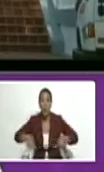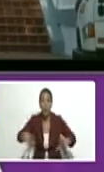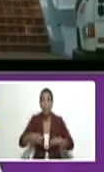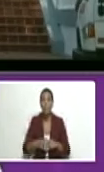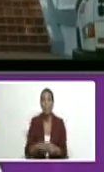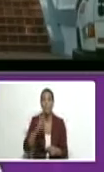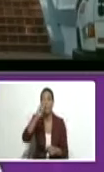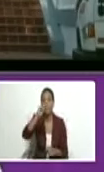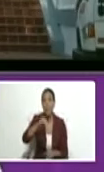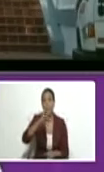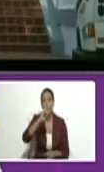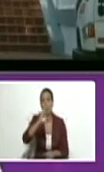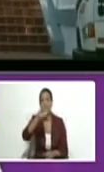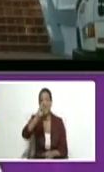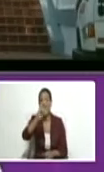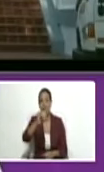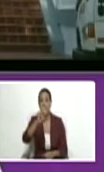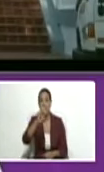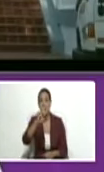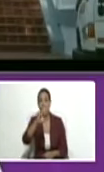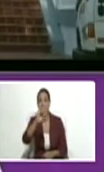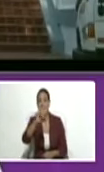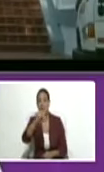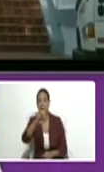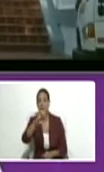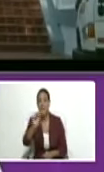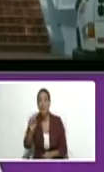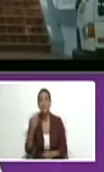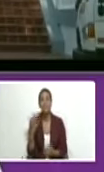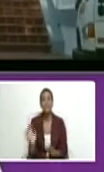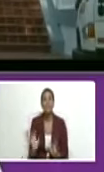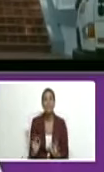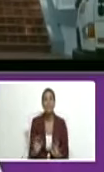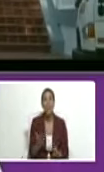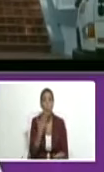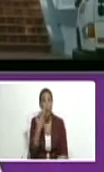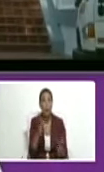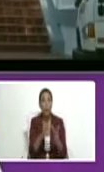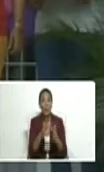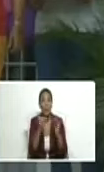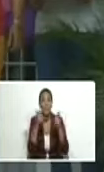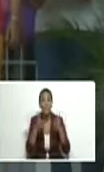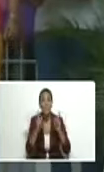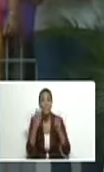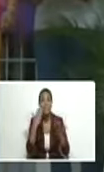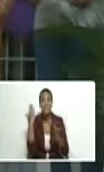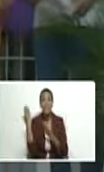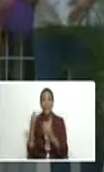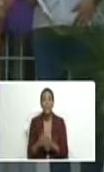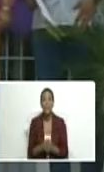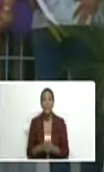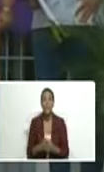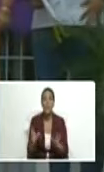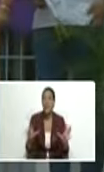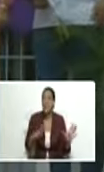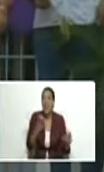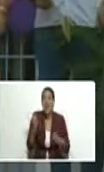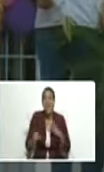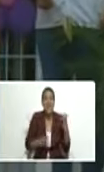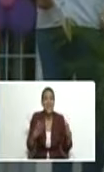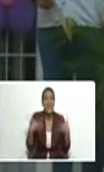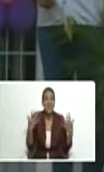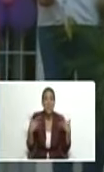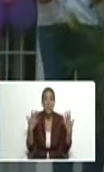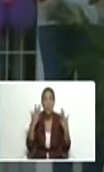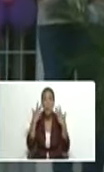Mirimire. Vamos a ver cómo está esta jornada. ¡Adelante, Mirimire! Una alegría enorme, señor